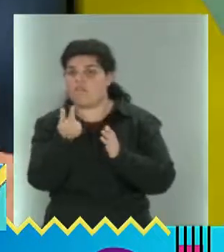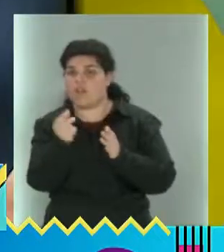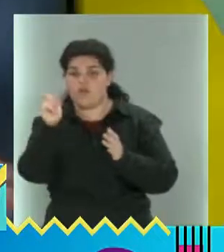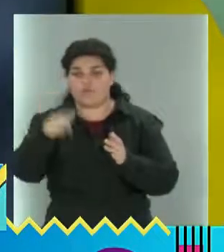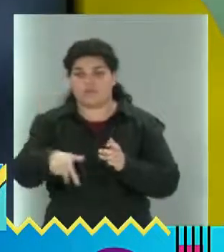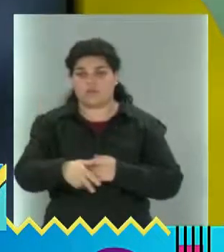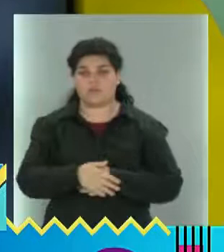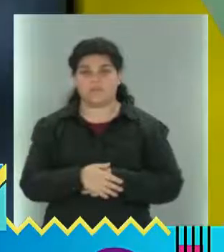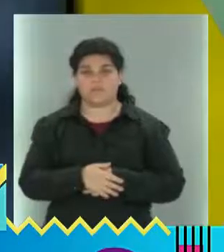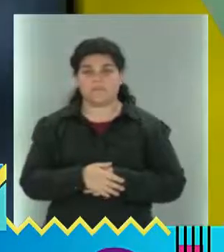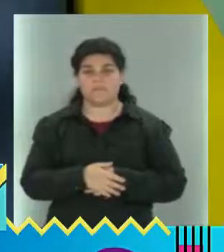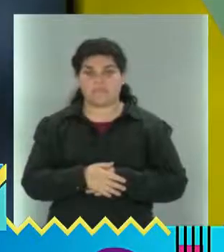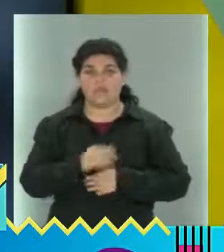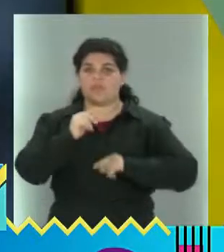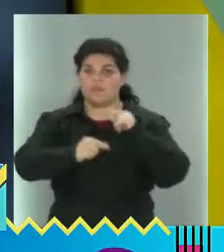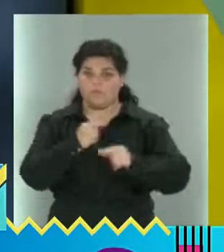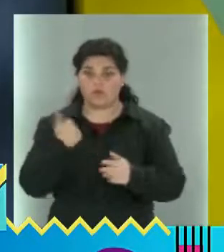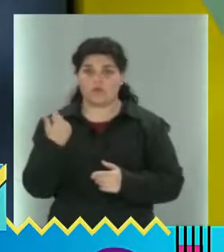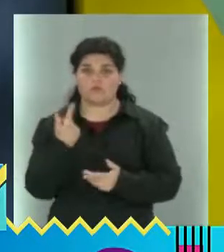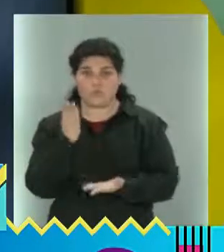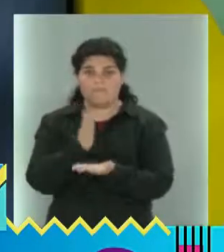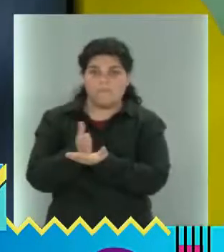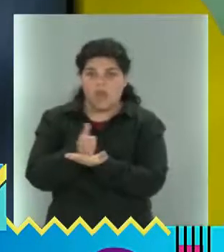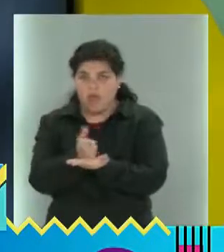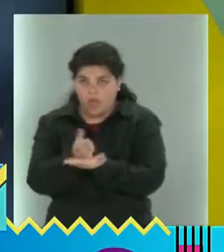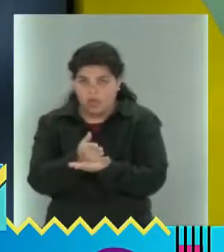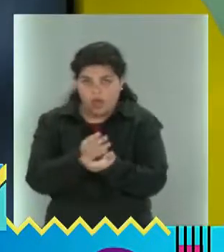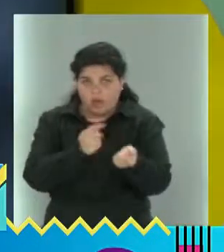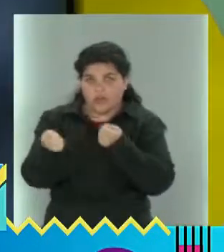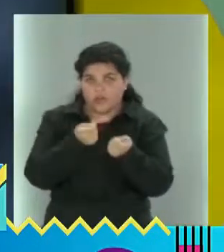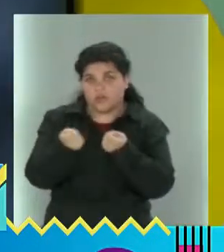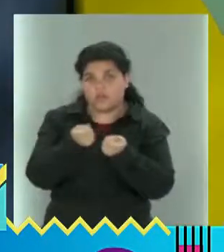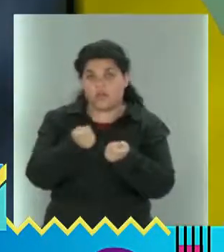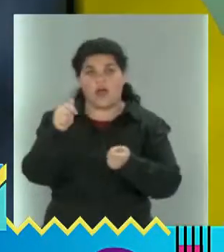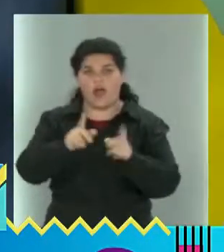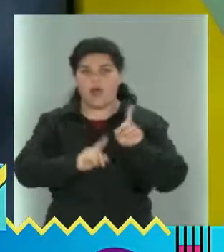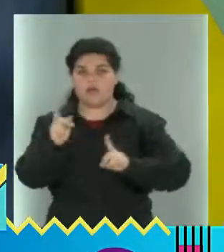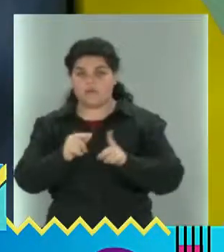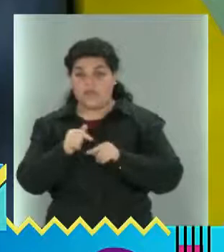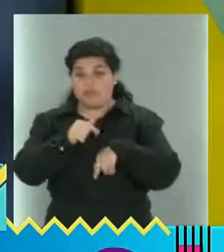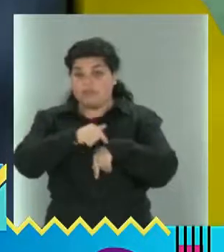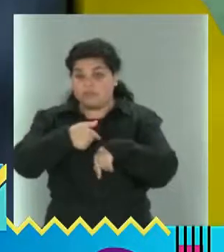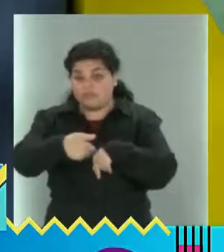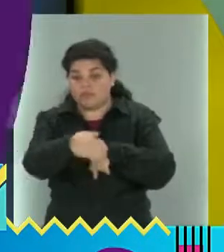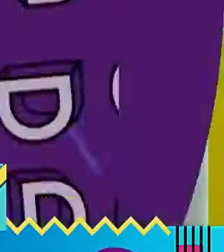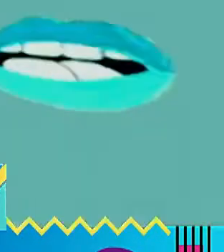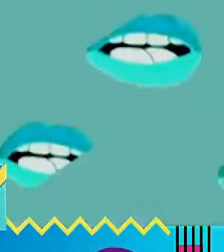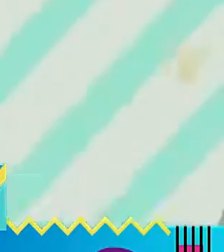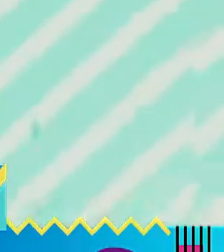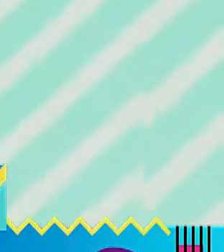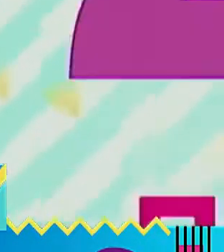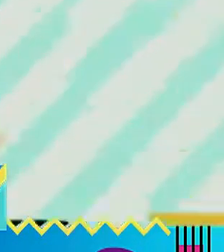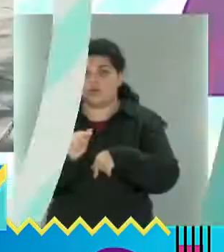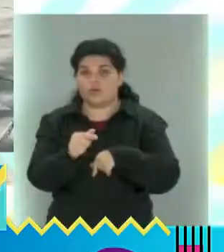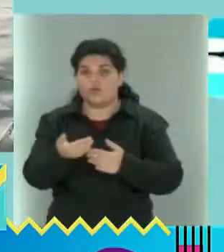la medida que nos metemos nosotros en el medio, a veces nos tentamos, porque en el corto plazo podés lograr un efecto. En el mediano o